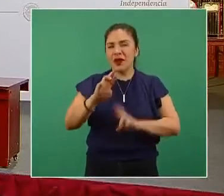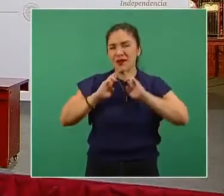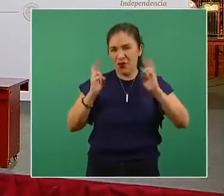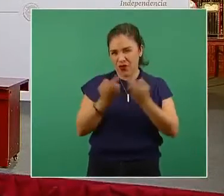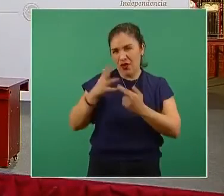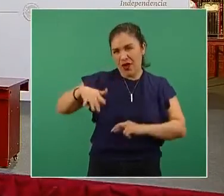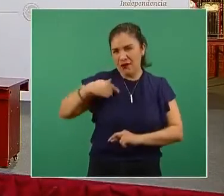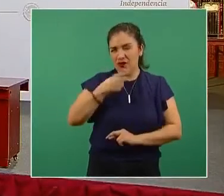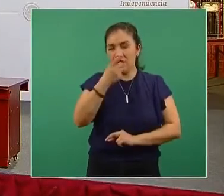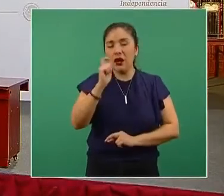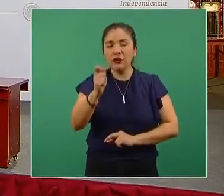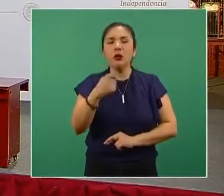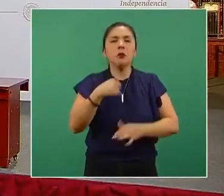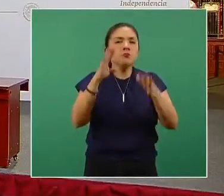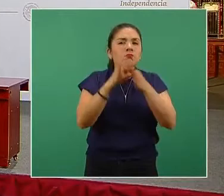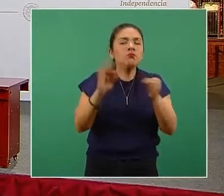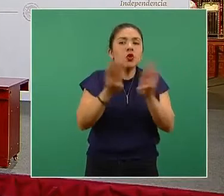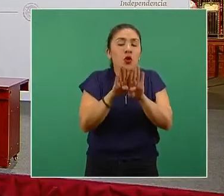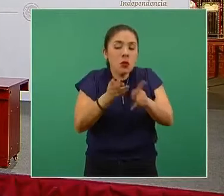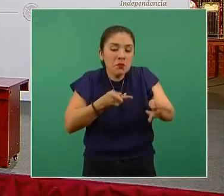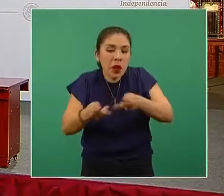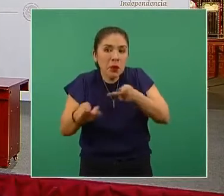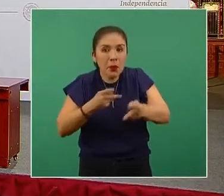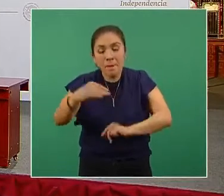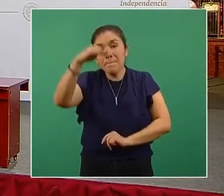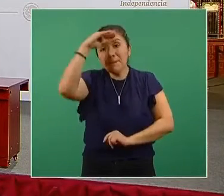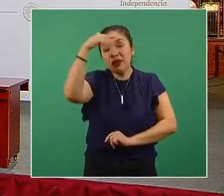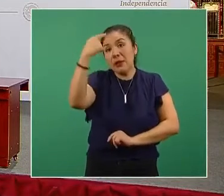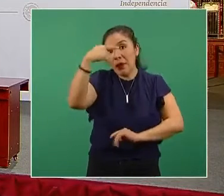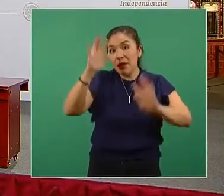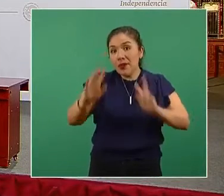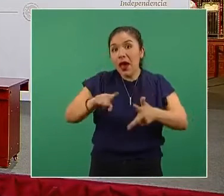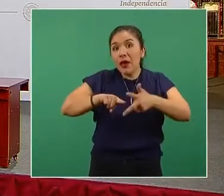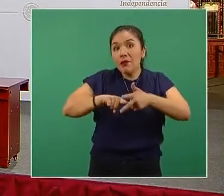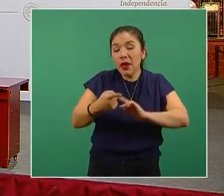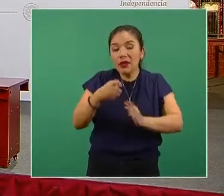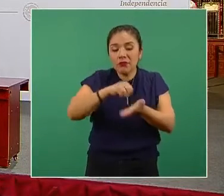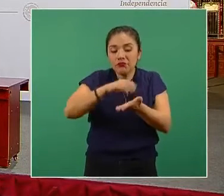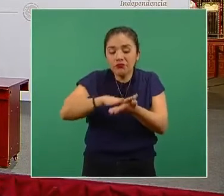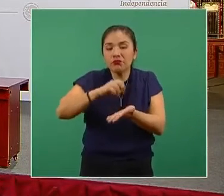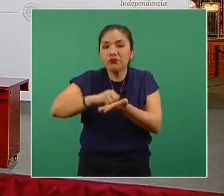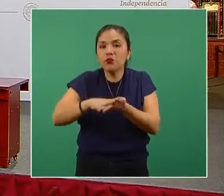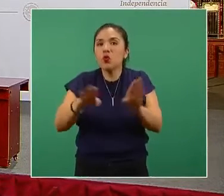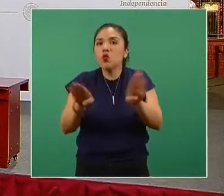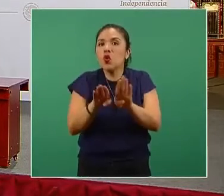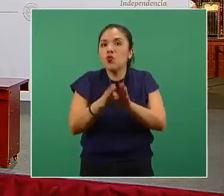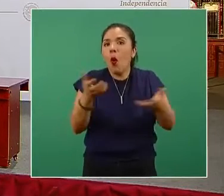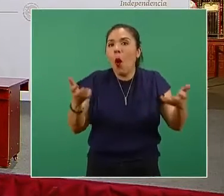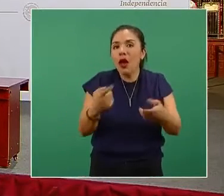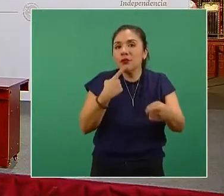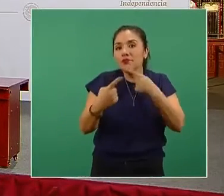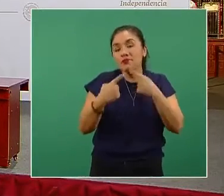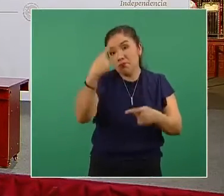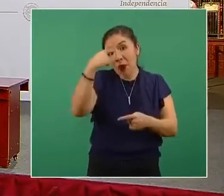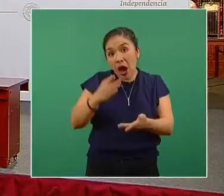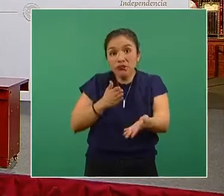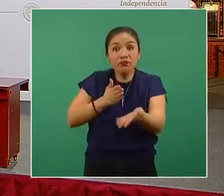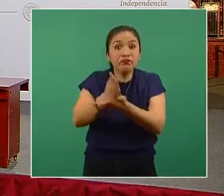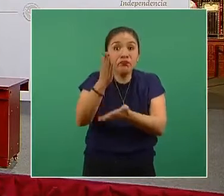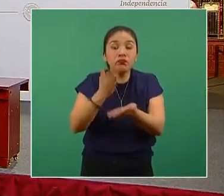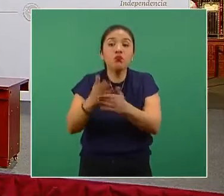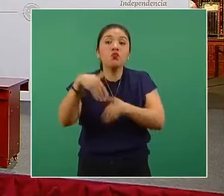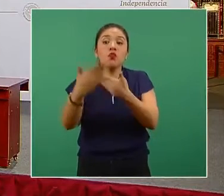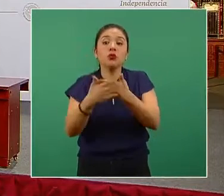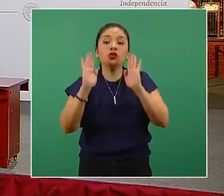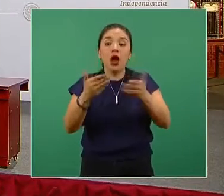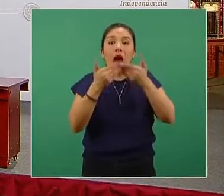hablando respecto a los planes que tenemos de empezar a programar y a diseñar las intervenciones de